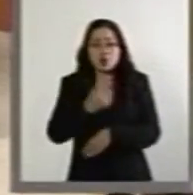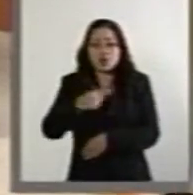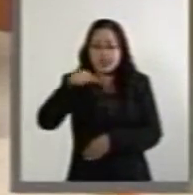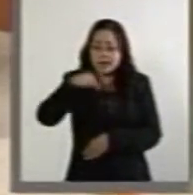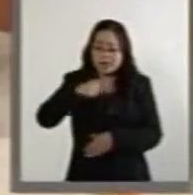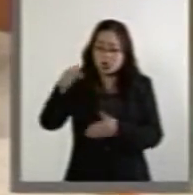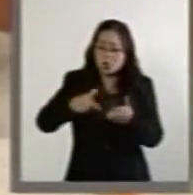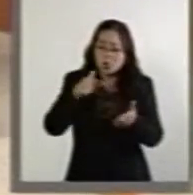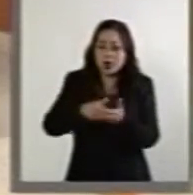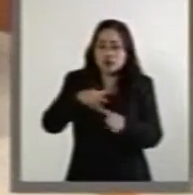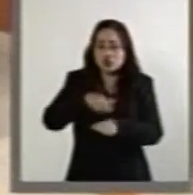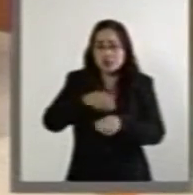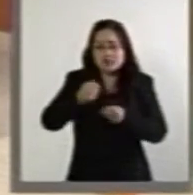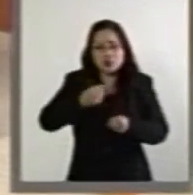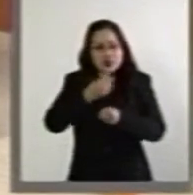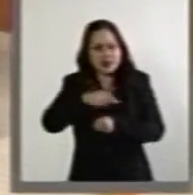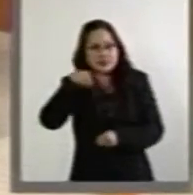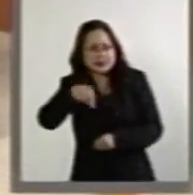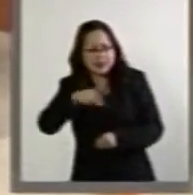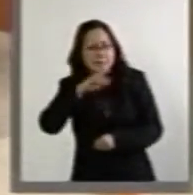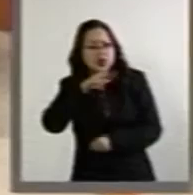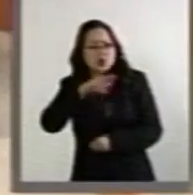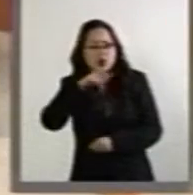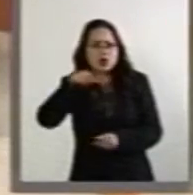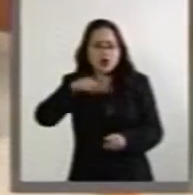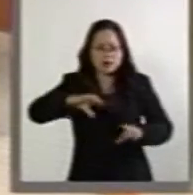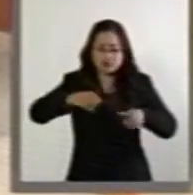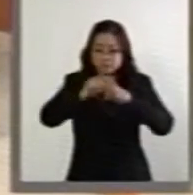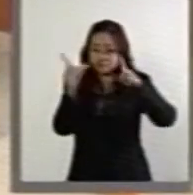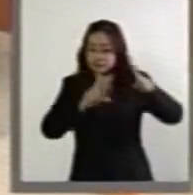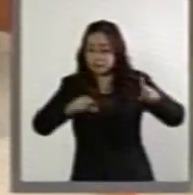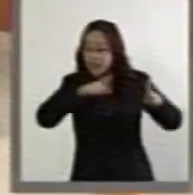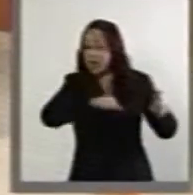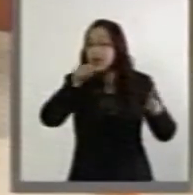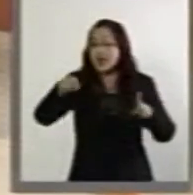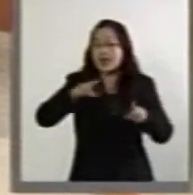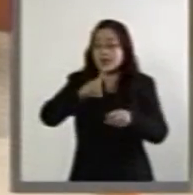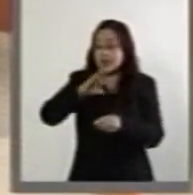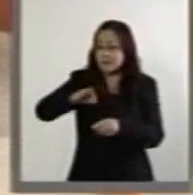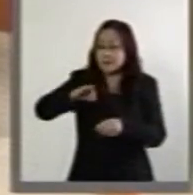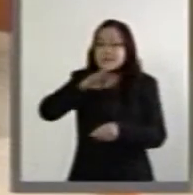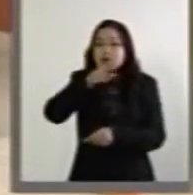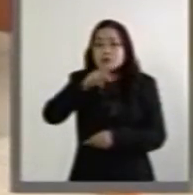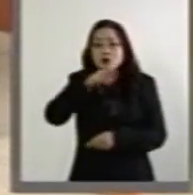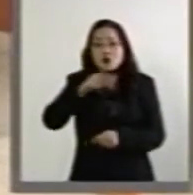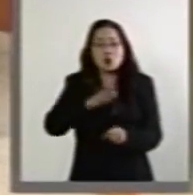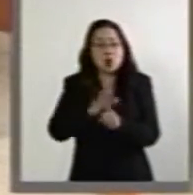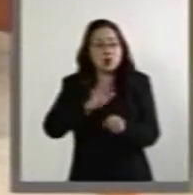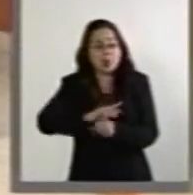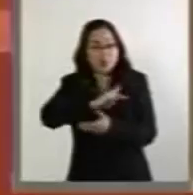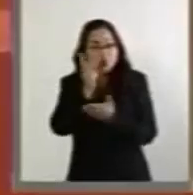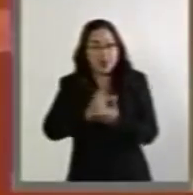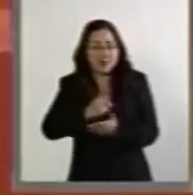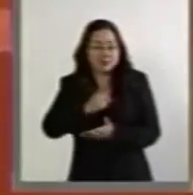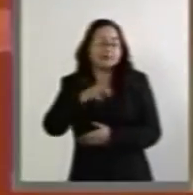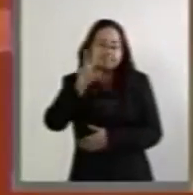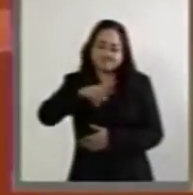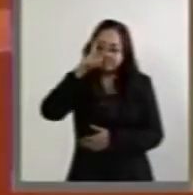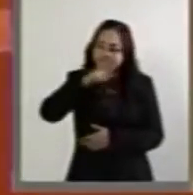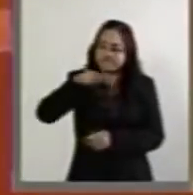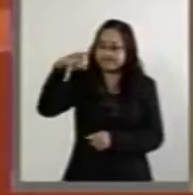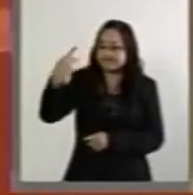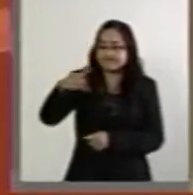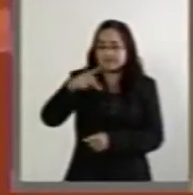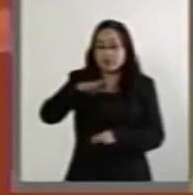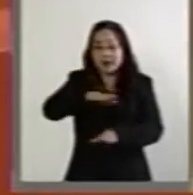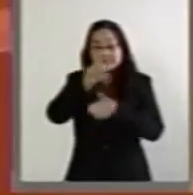isla en materia de seguridad que se tenía en todo el país, gracias a la estrategia fallida de Calderón, que por cierto, estas